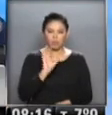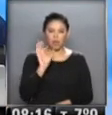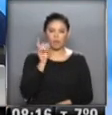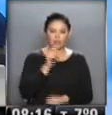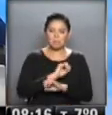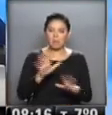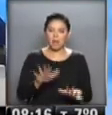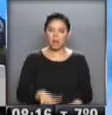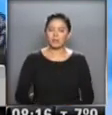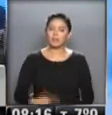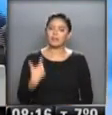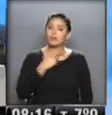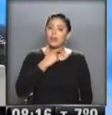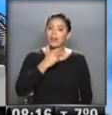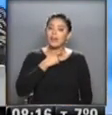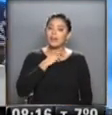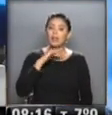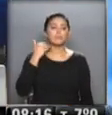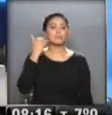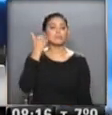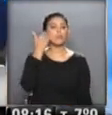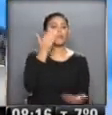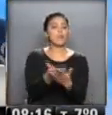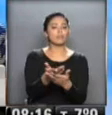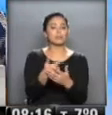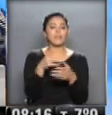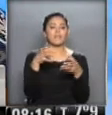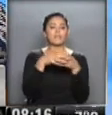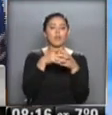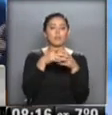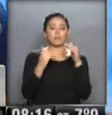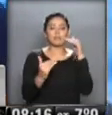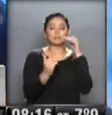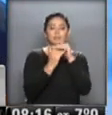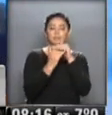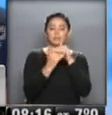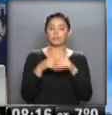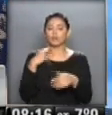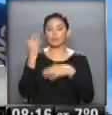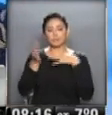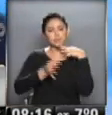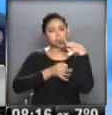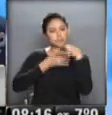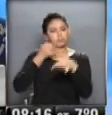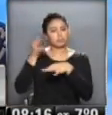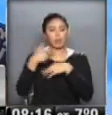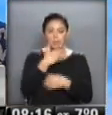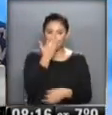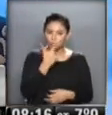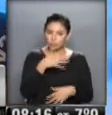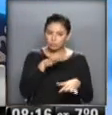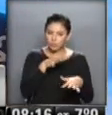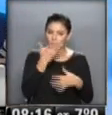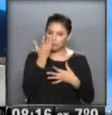como estaba y que querían enfrentar a la conducción de ese momento. Charlamos mucho el tema, a mí la cosa me